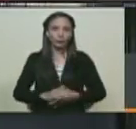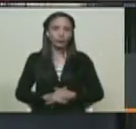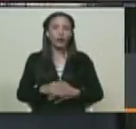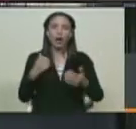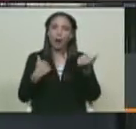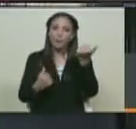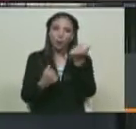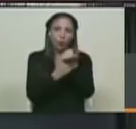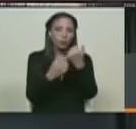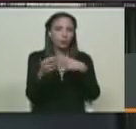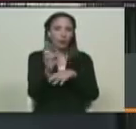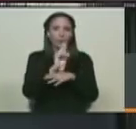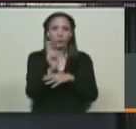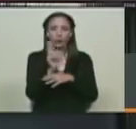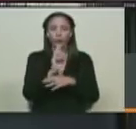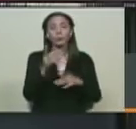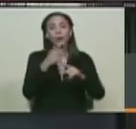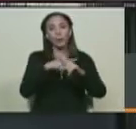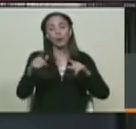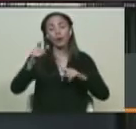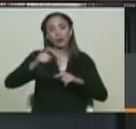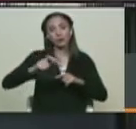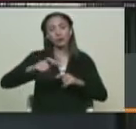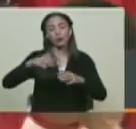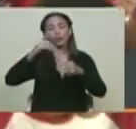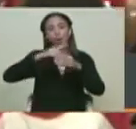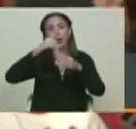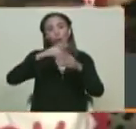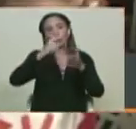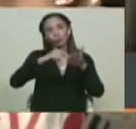apoyo directo, pero necesitamos registrarlas